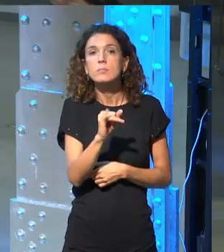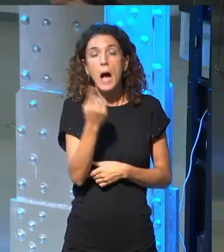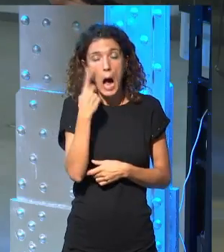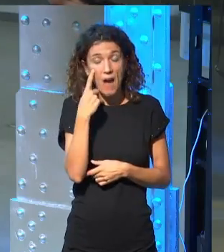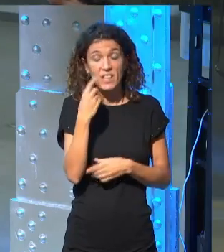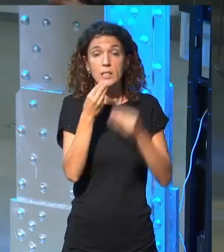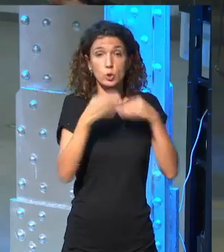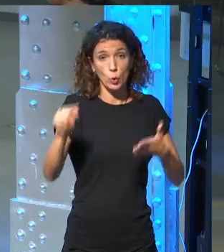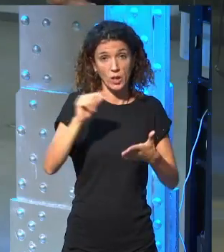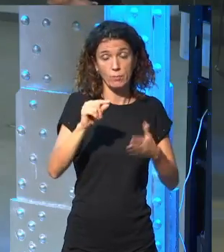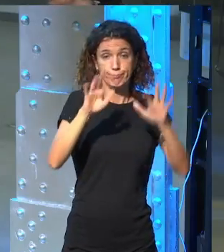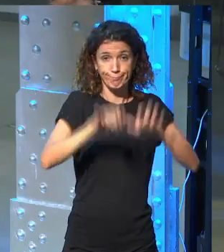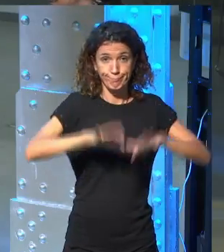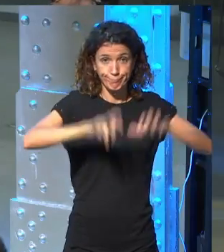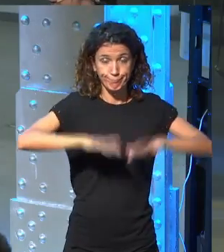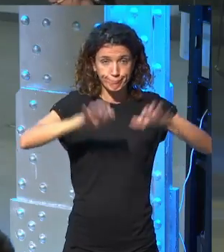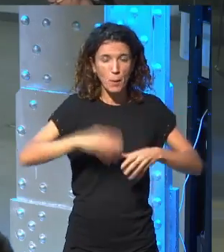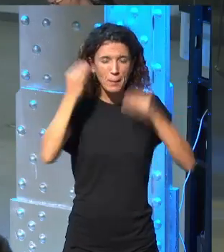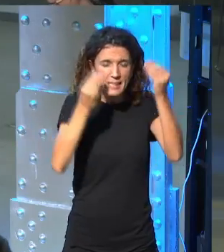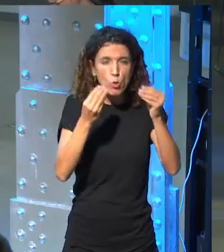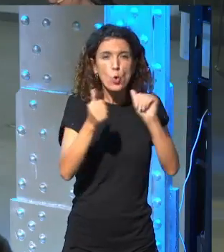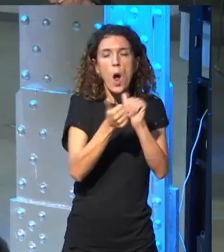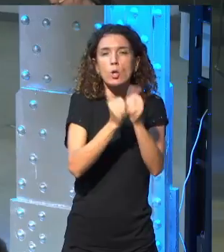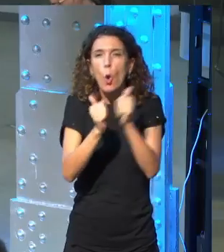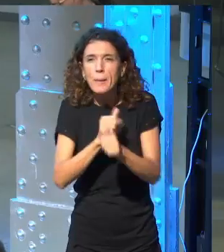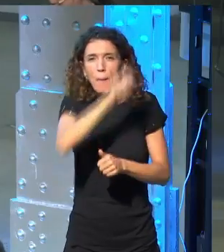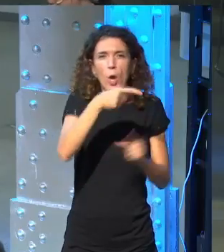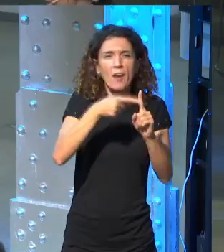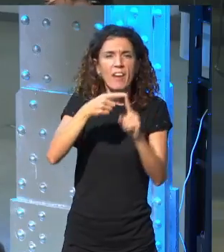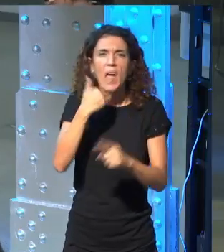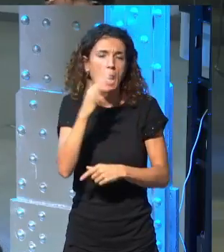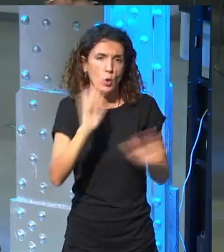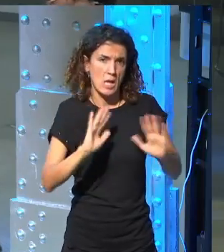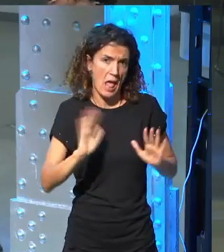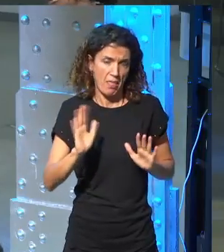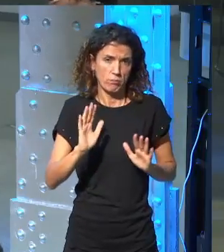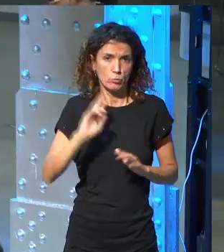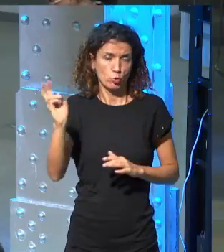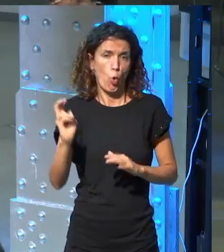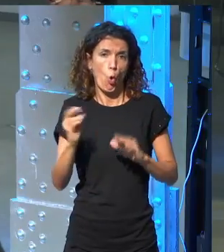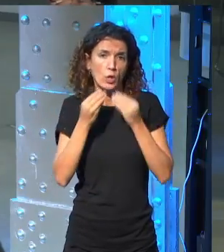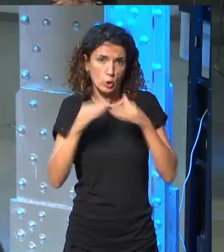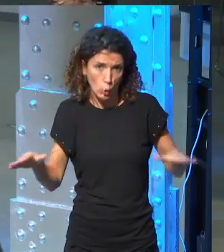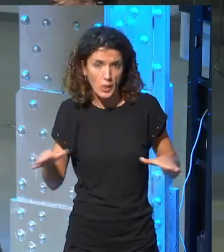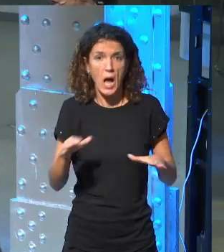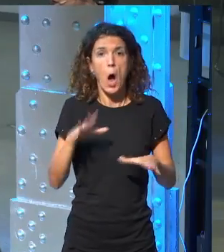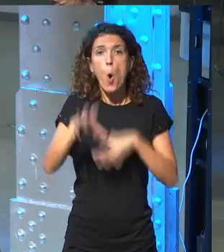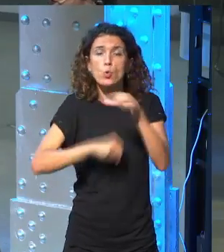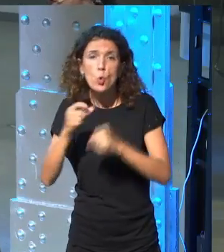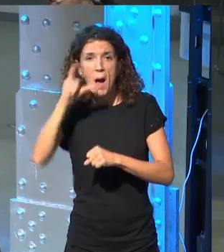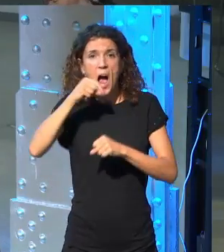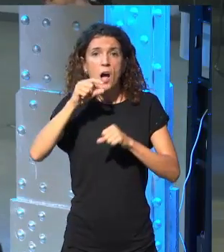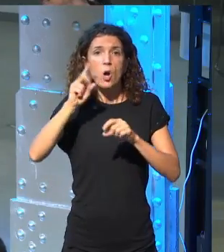A ver, cuando yo escribí la historia no estuve pensando referentes concretos, más allá de la invasión de los ultracuerpos, que es la única que sí que tuve